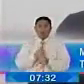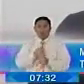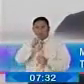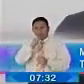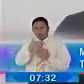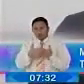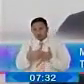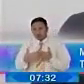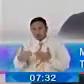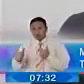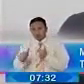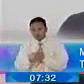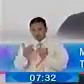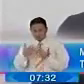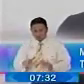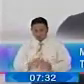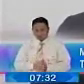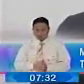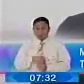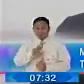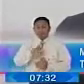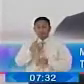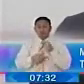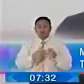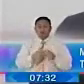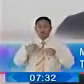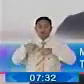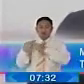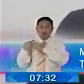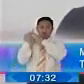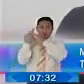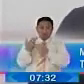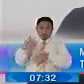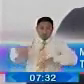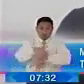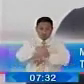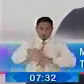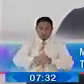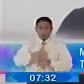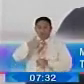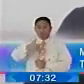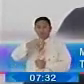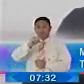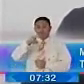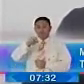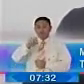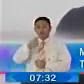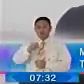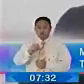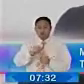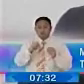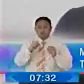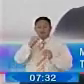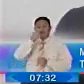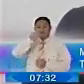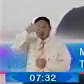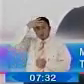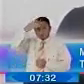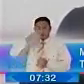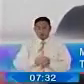para terminar, hemos logrado sacar adelante 4 procesos de concesiones viales. Chongón Salinas, Santo Domingo Buena Fe,